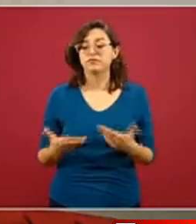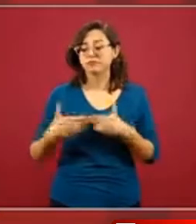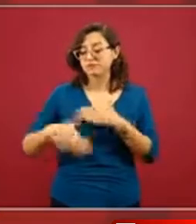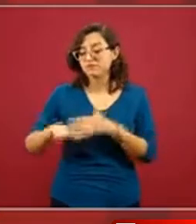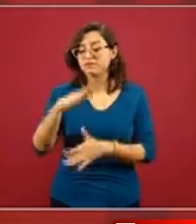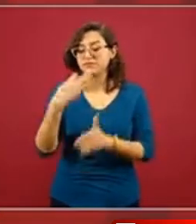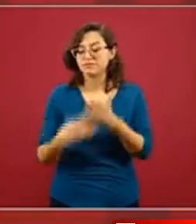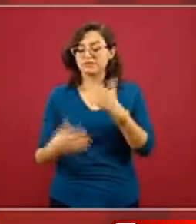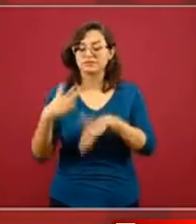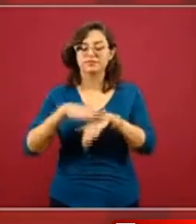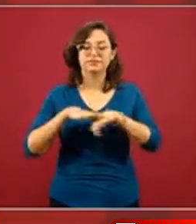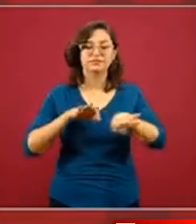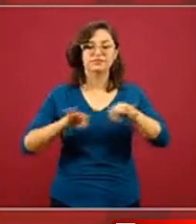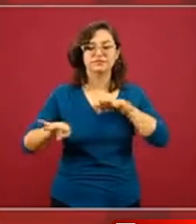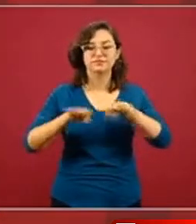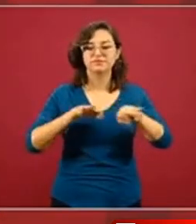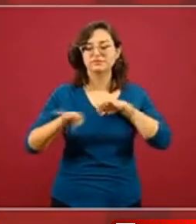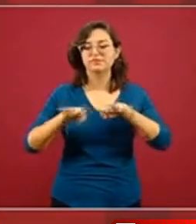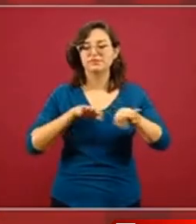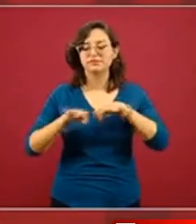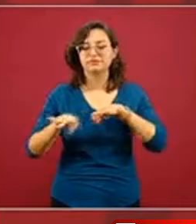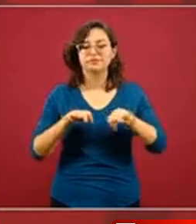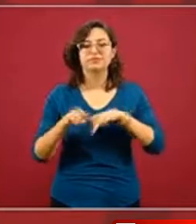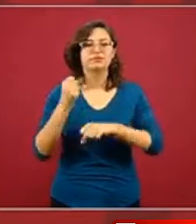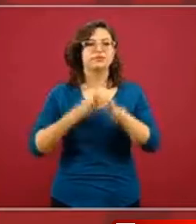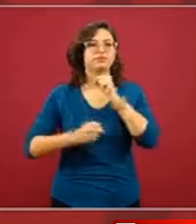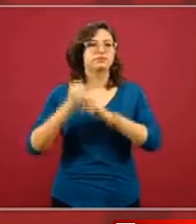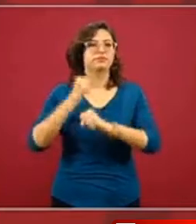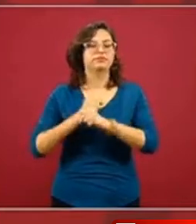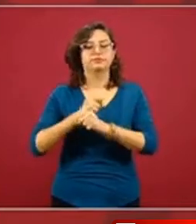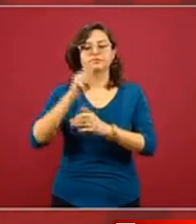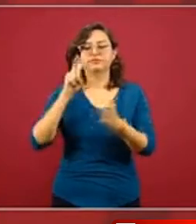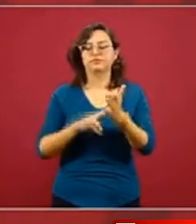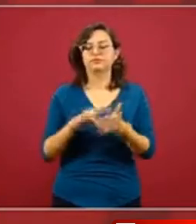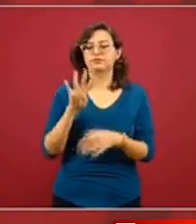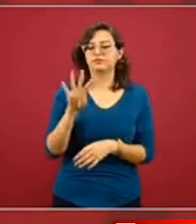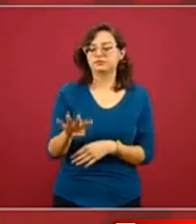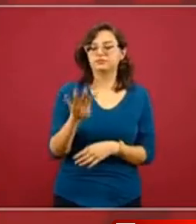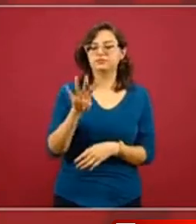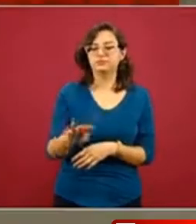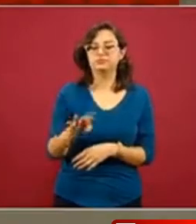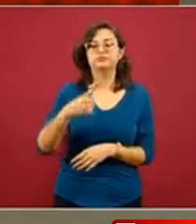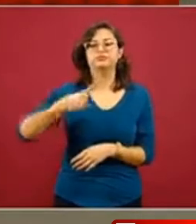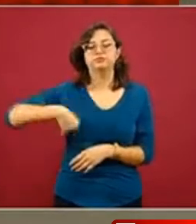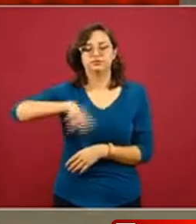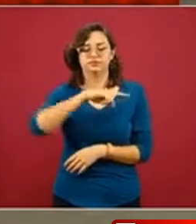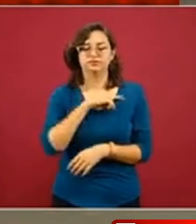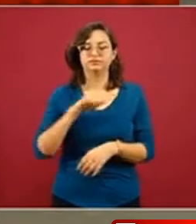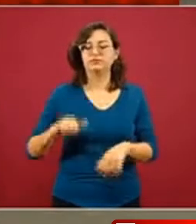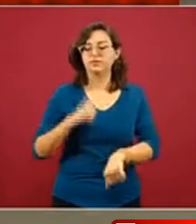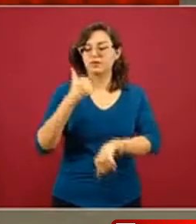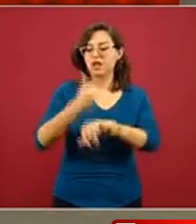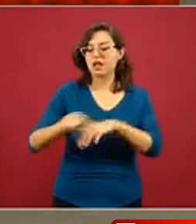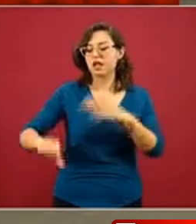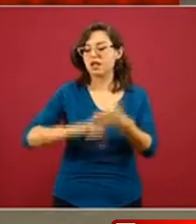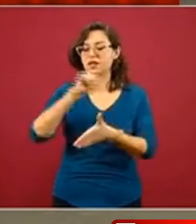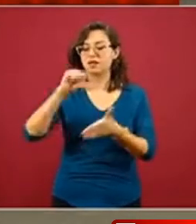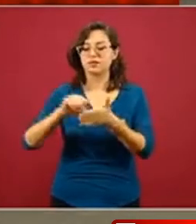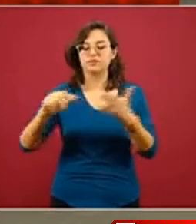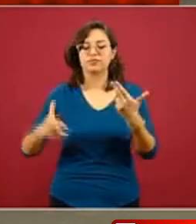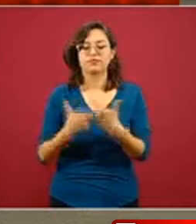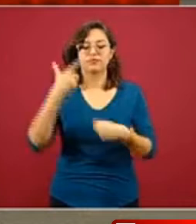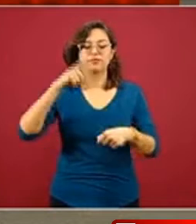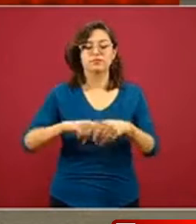hacer, una cosa que ya habíamos anunciado desde 2019, vamos a crear el Centro Nacional de Emergencias en